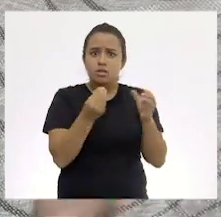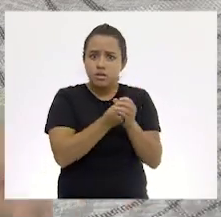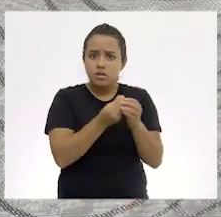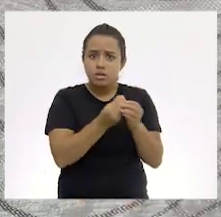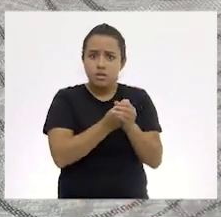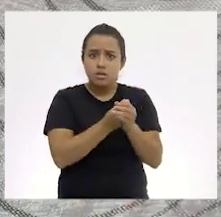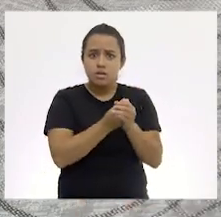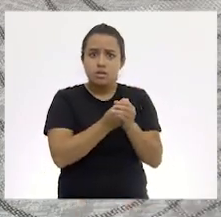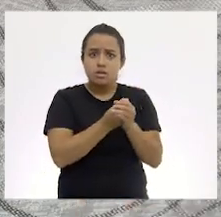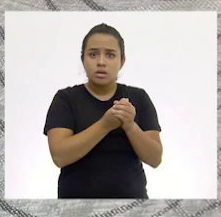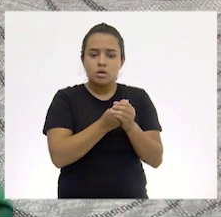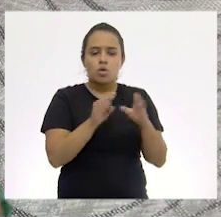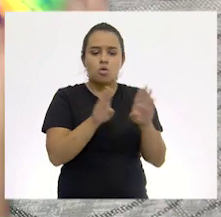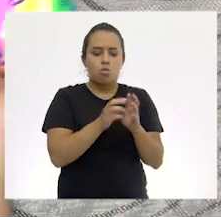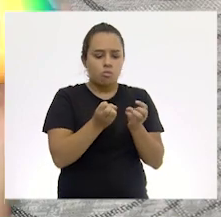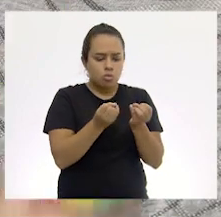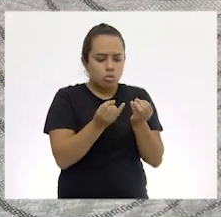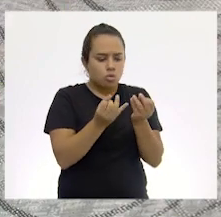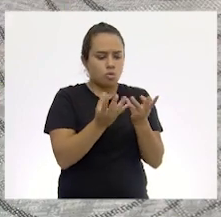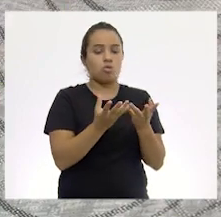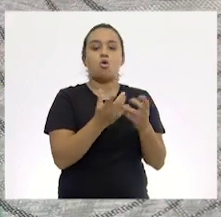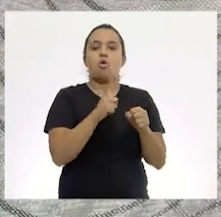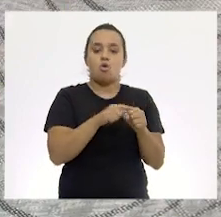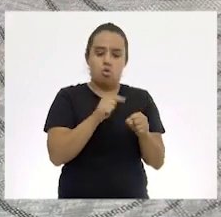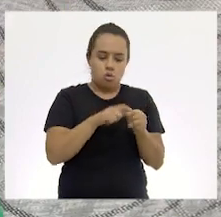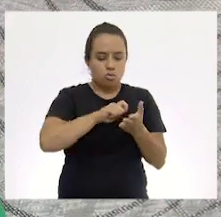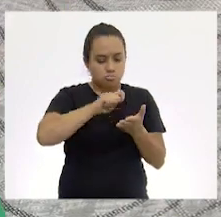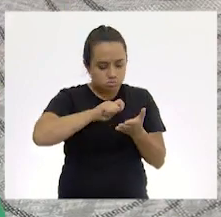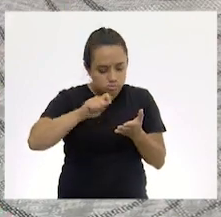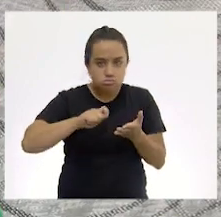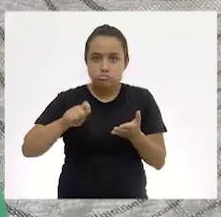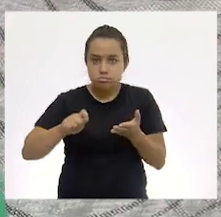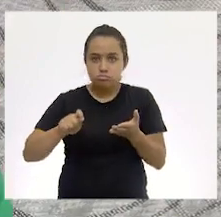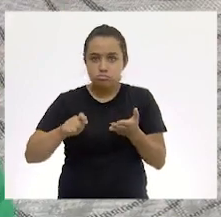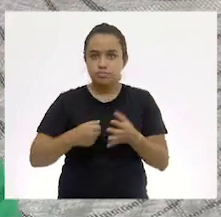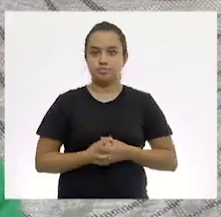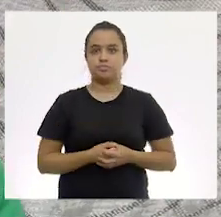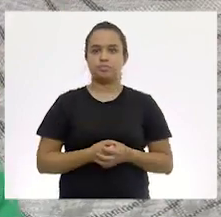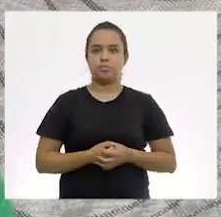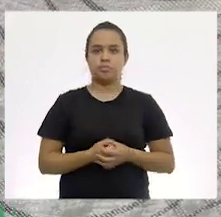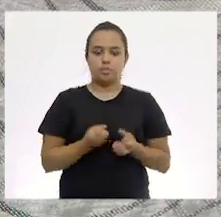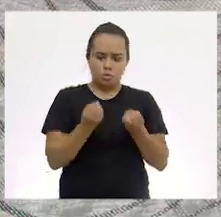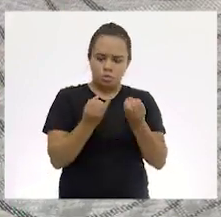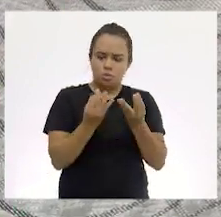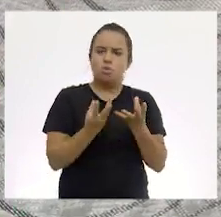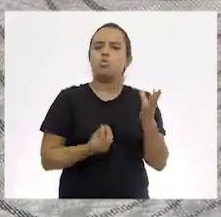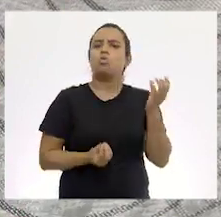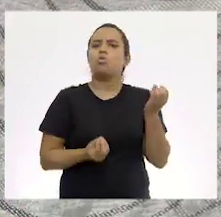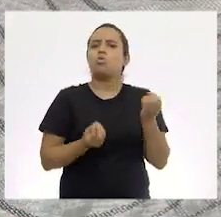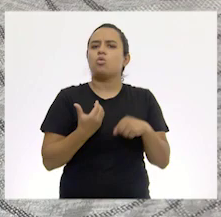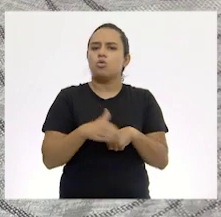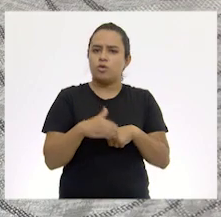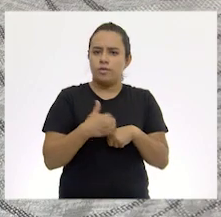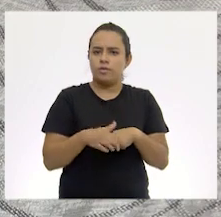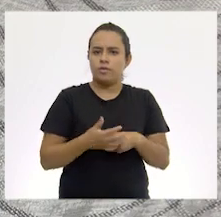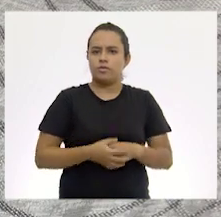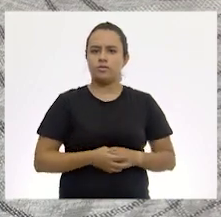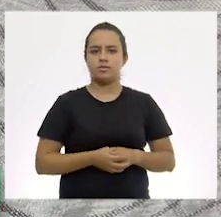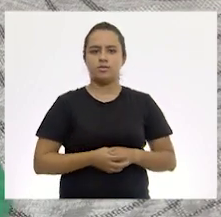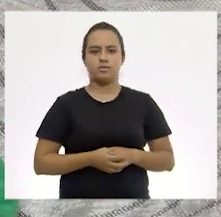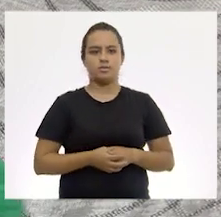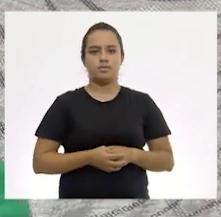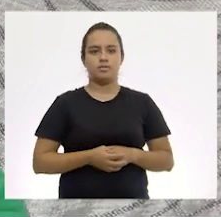a contar, a colorear, a contar. ¿A